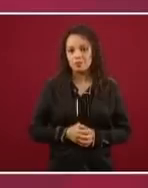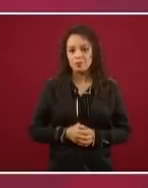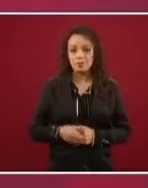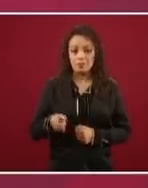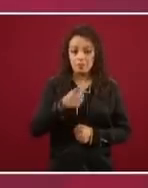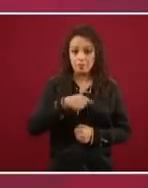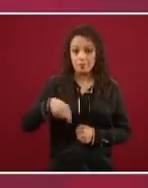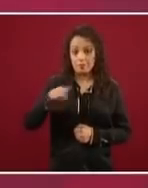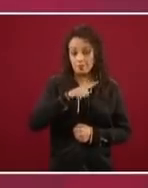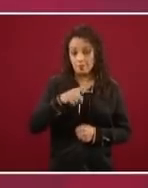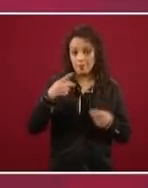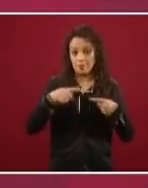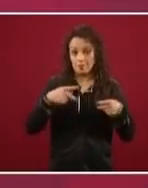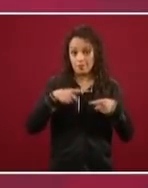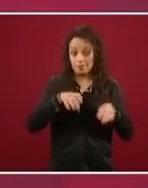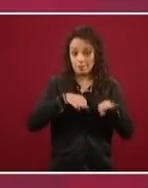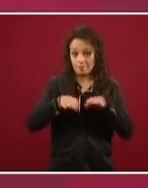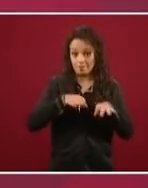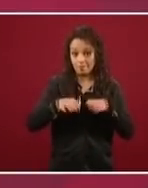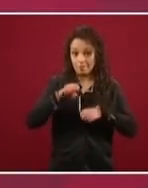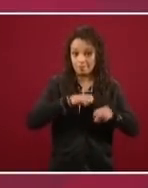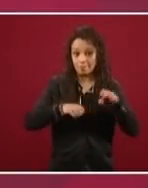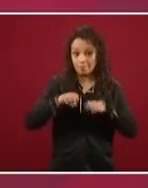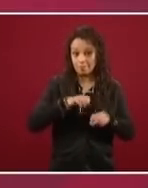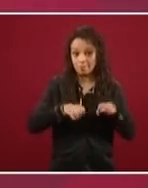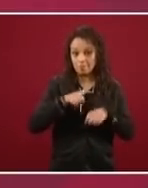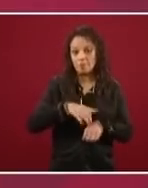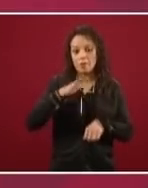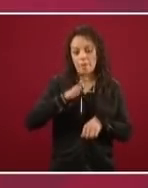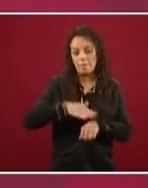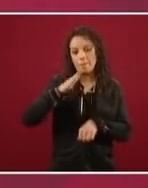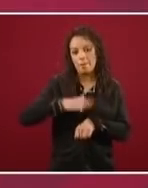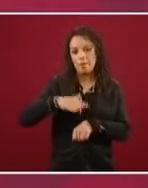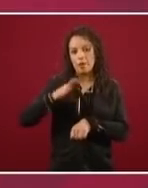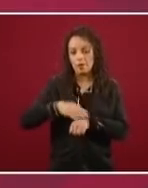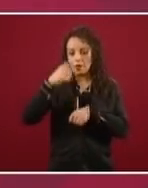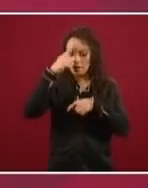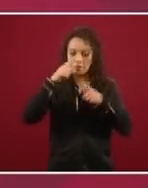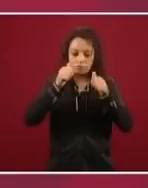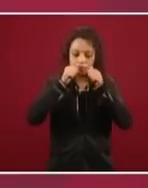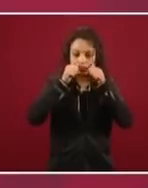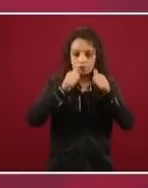tienen que pagar más y tienen que y atender